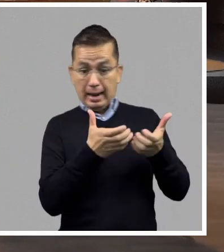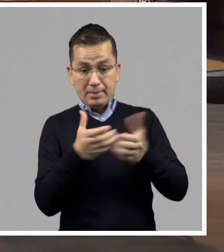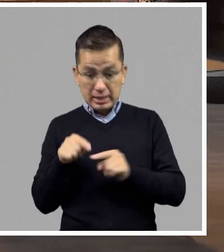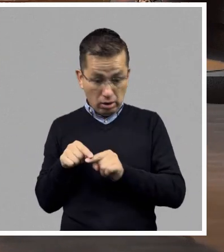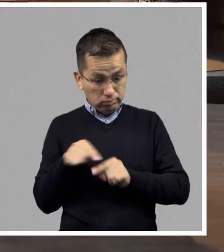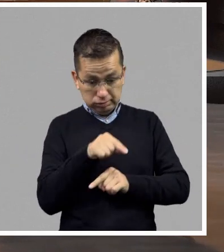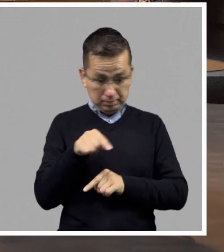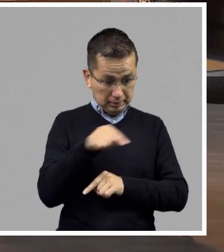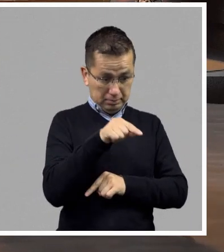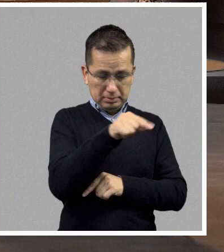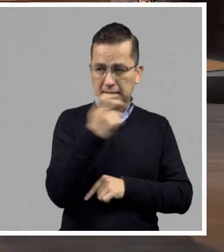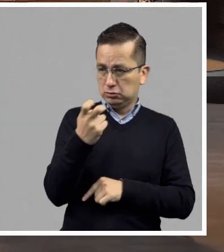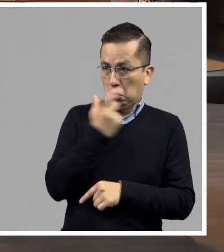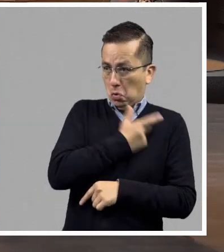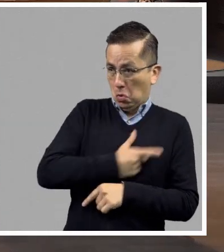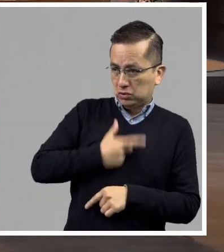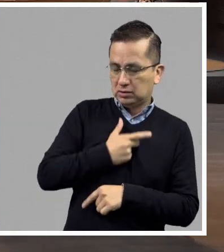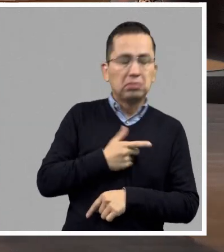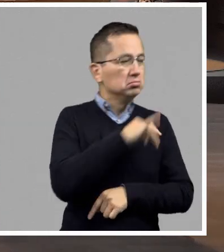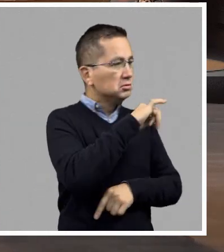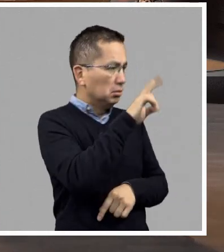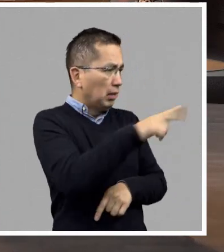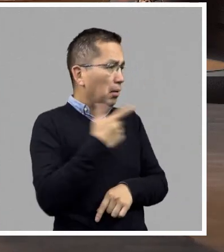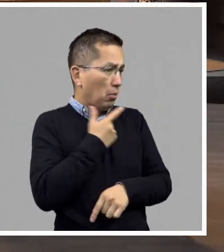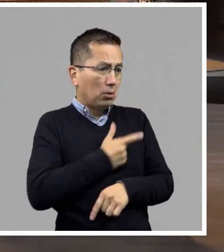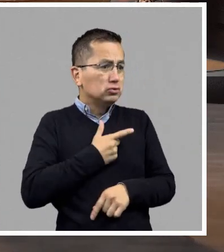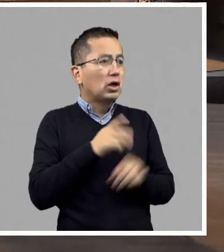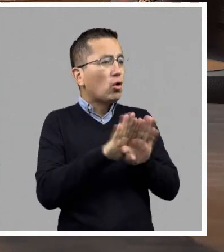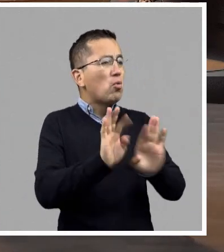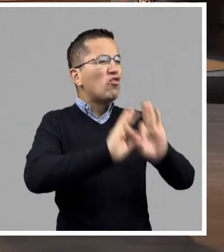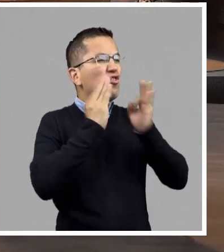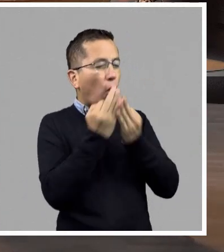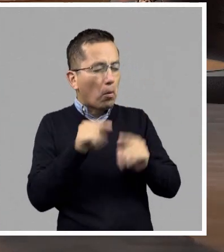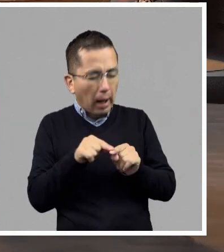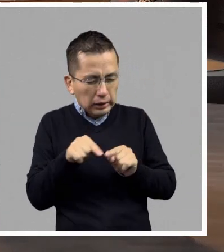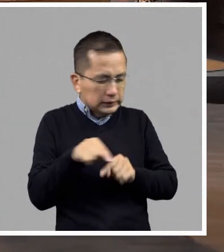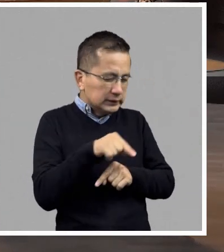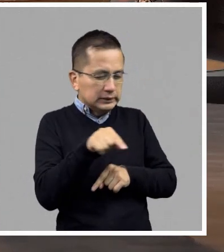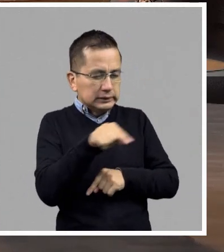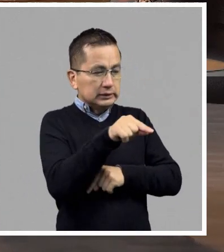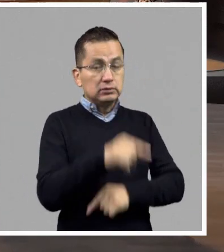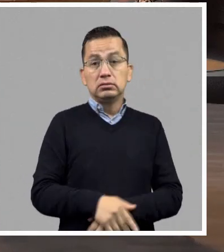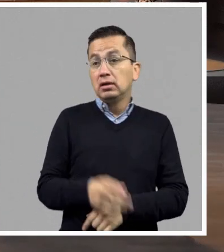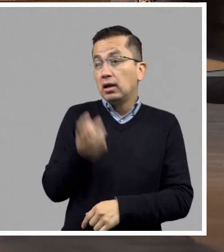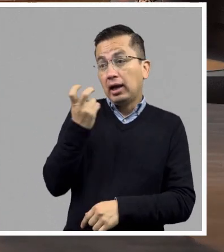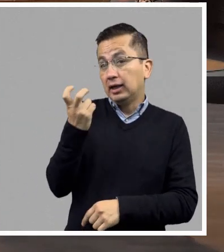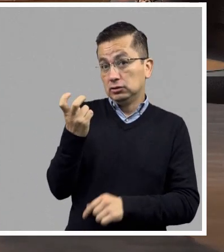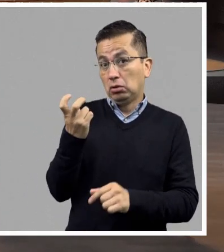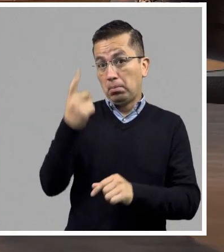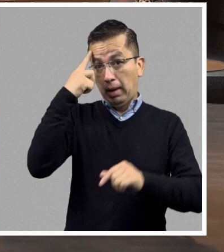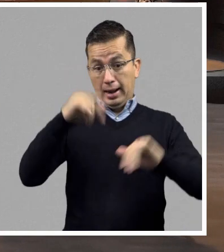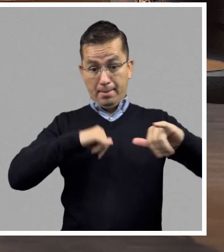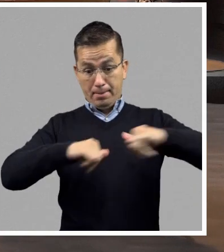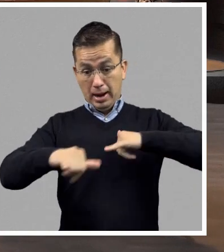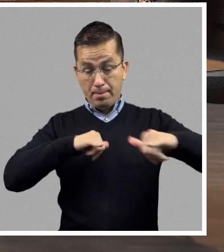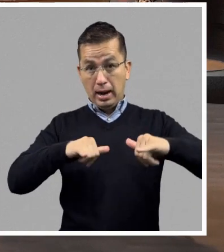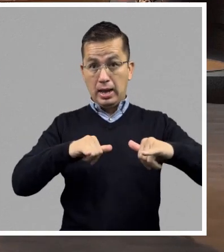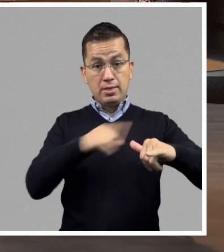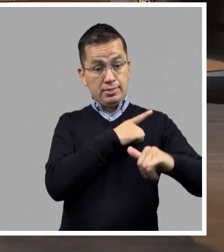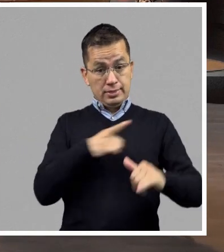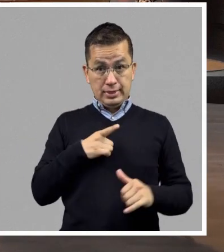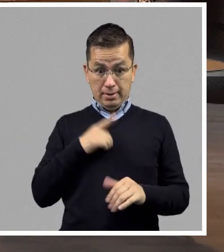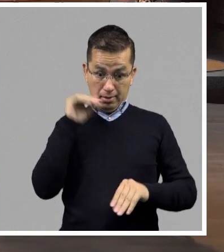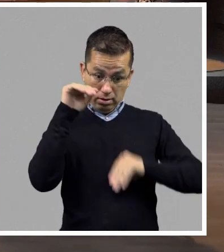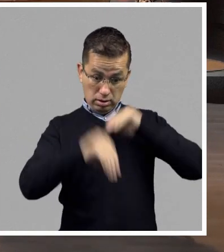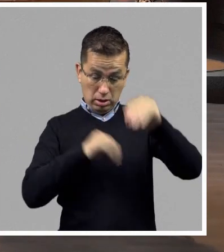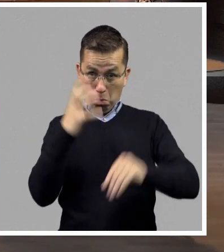sí te pareció armónica sí la formita de la silueta de importante para un mapa súper linda es importante para un mapa la estética Pues